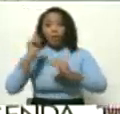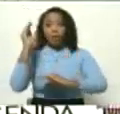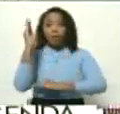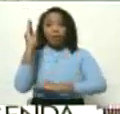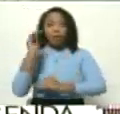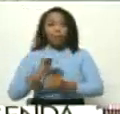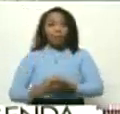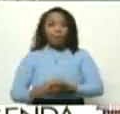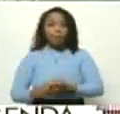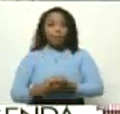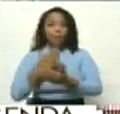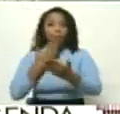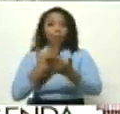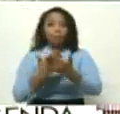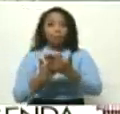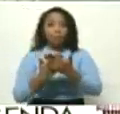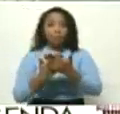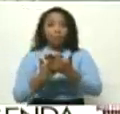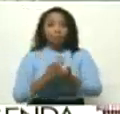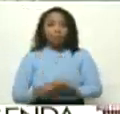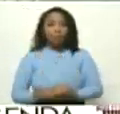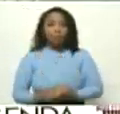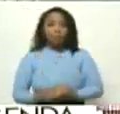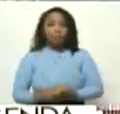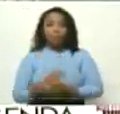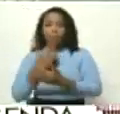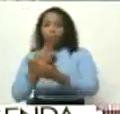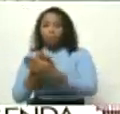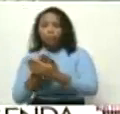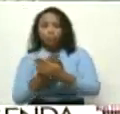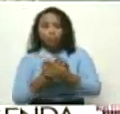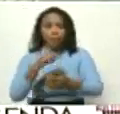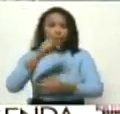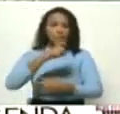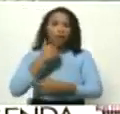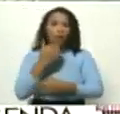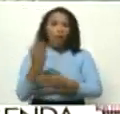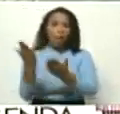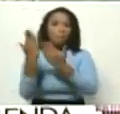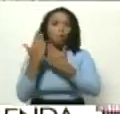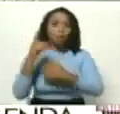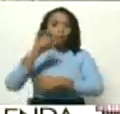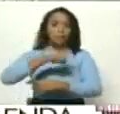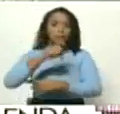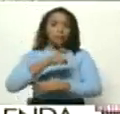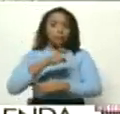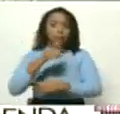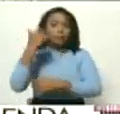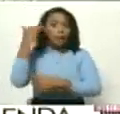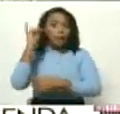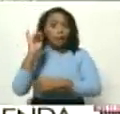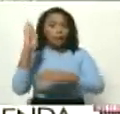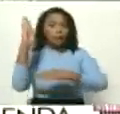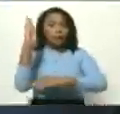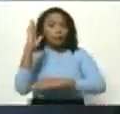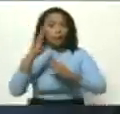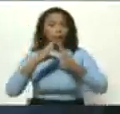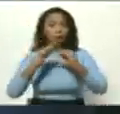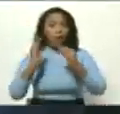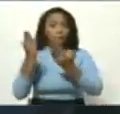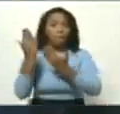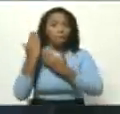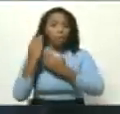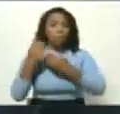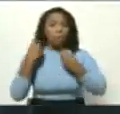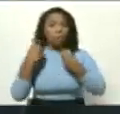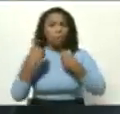Iglesia, nos han pedido los permisos necesarios ya y el apoyo necesario, y cuenta la Iglesia con todo el apoyo para